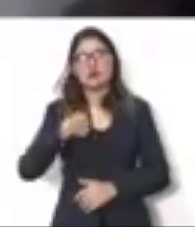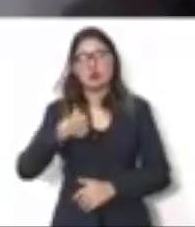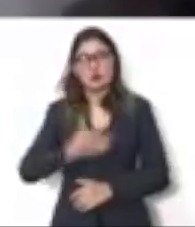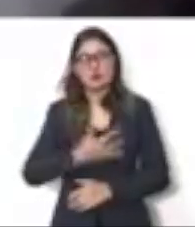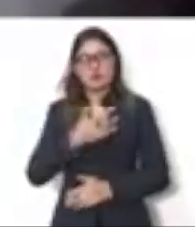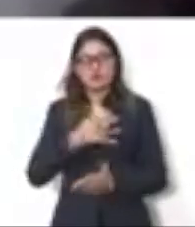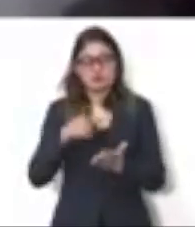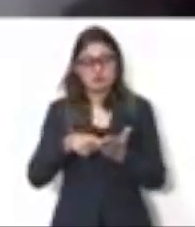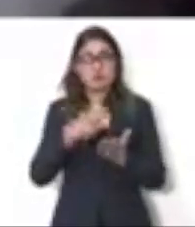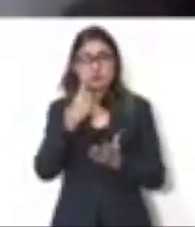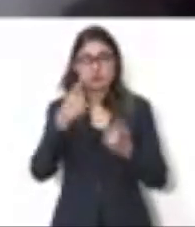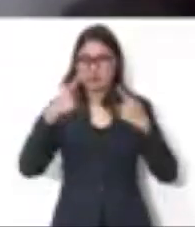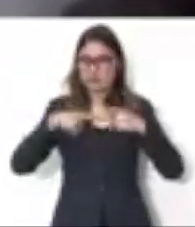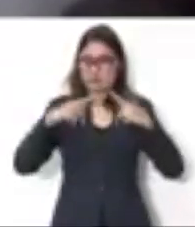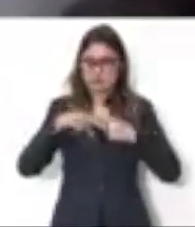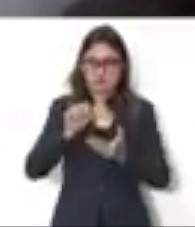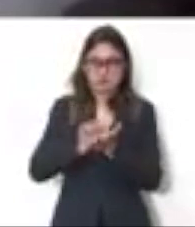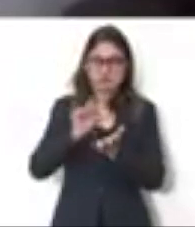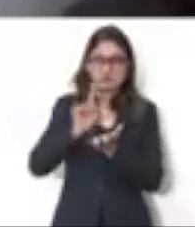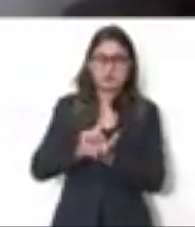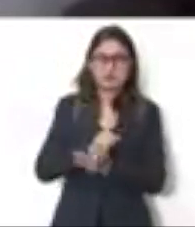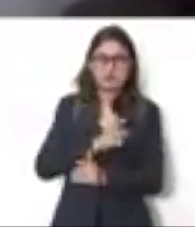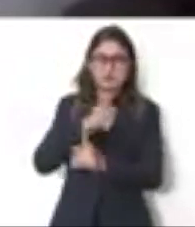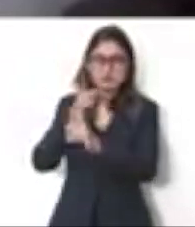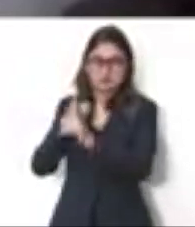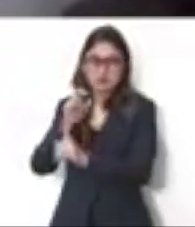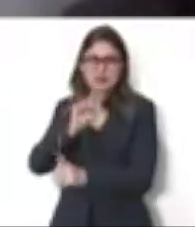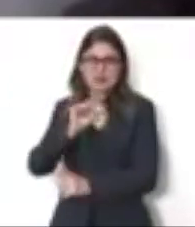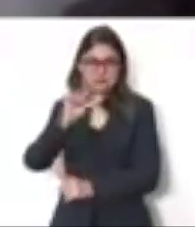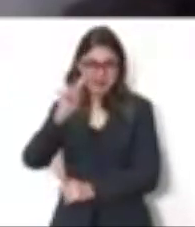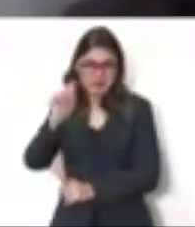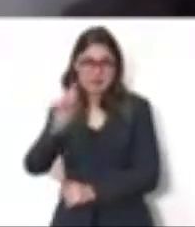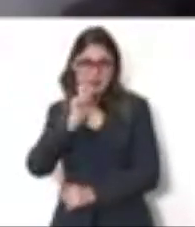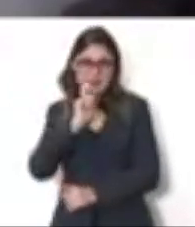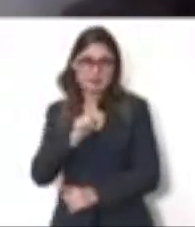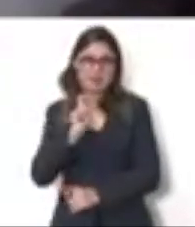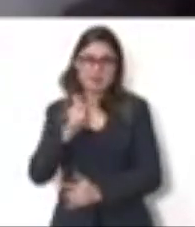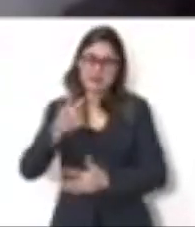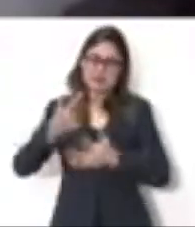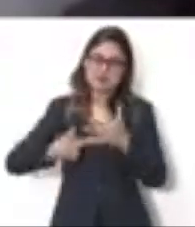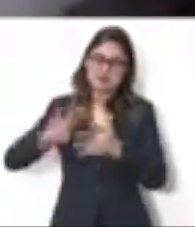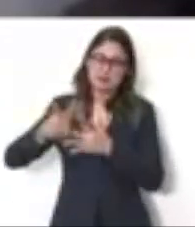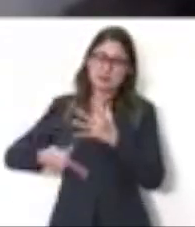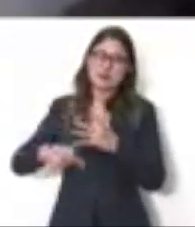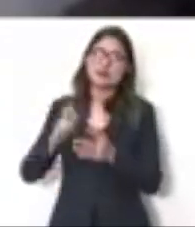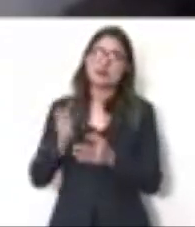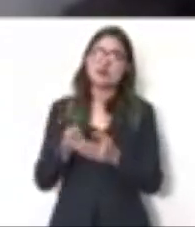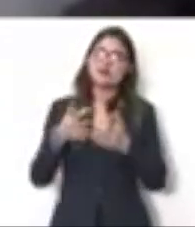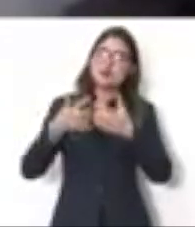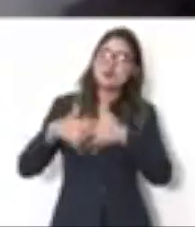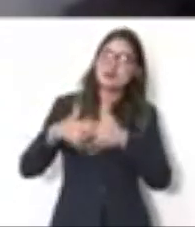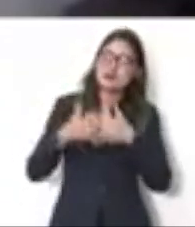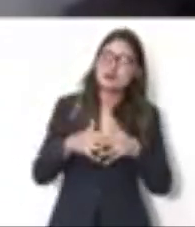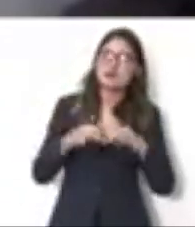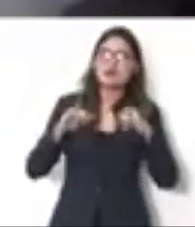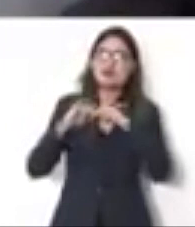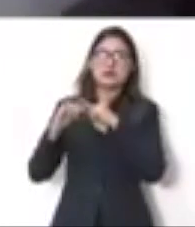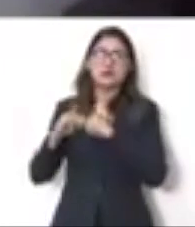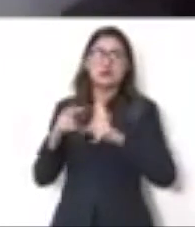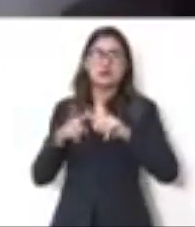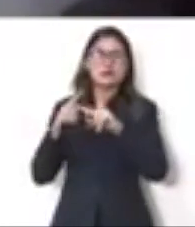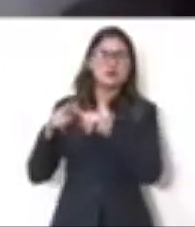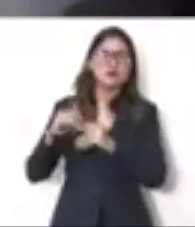en particular solicita al sat como ya se dijo antes el listado de proveedores y entidades de facturación de